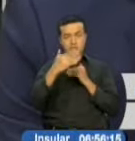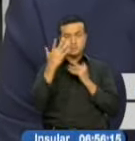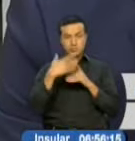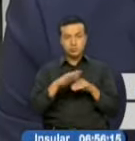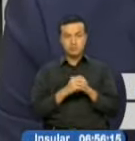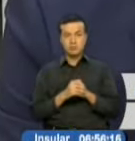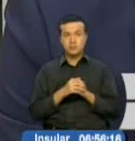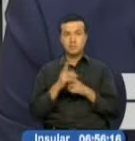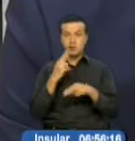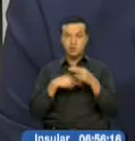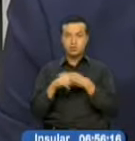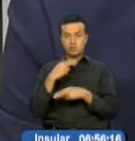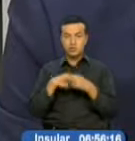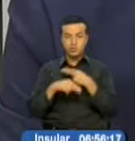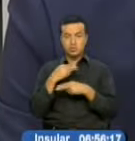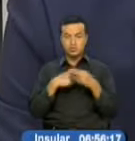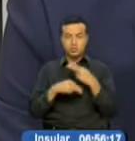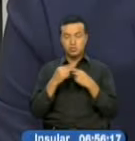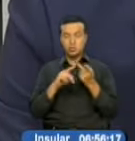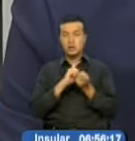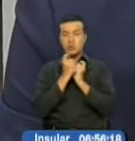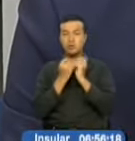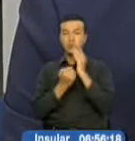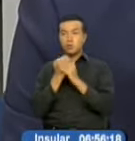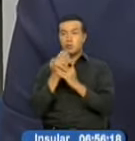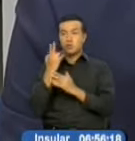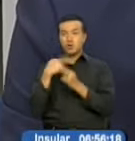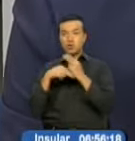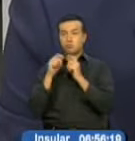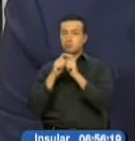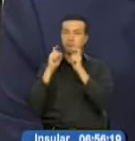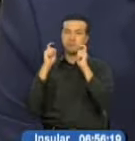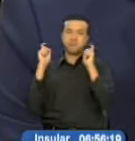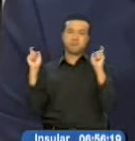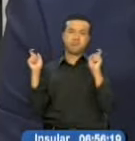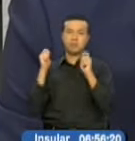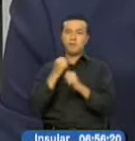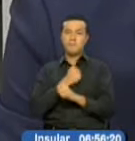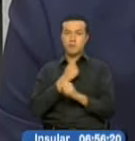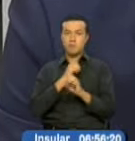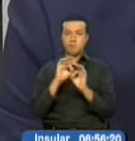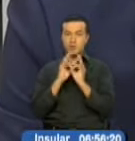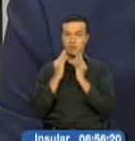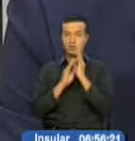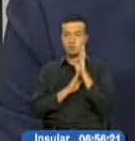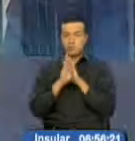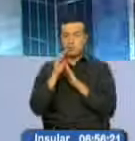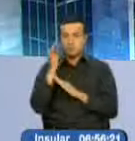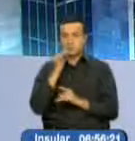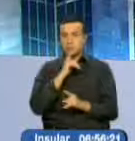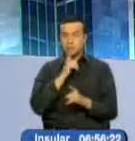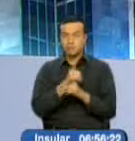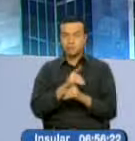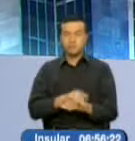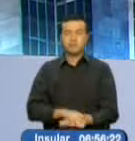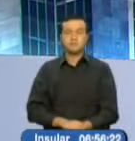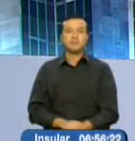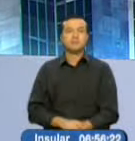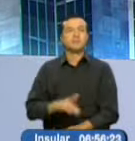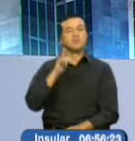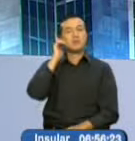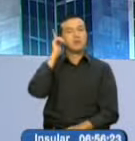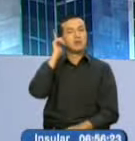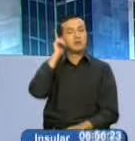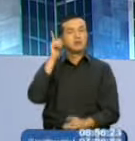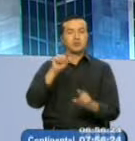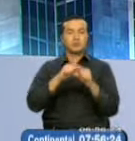llama de emprendimiento de una generación en otra y también cómo emprendemos como familia un negocio nuevo. Dirigentes del